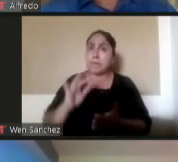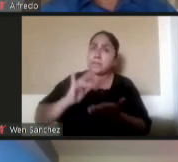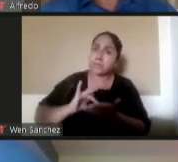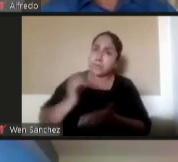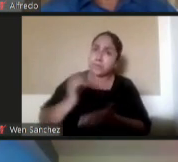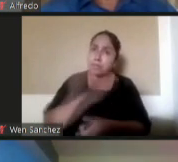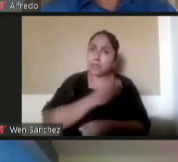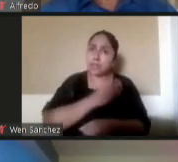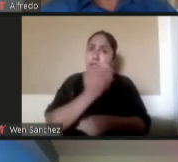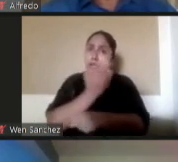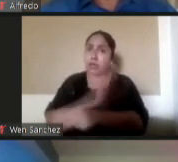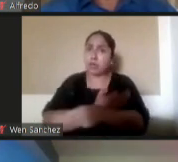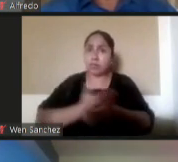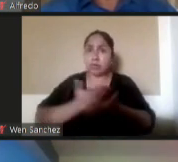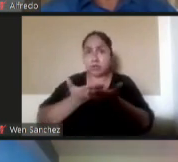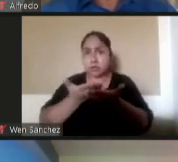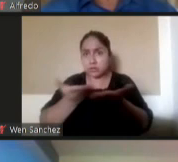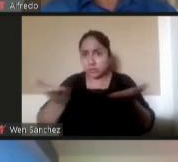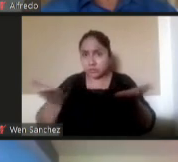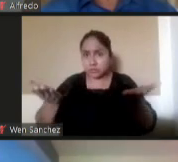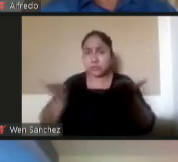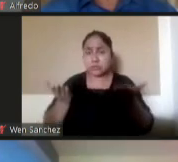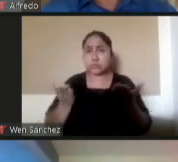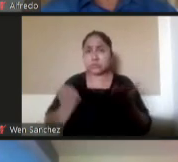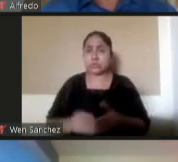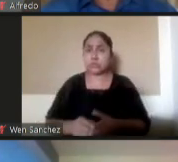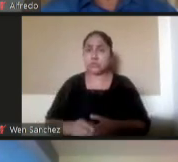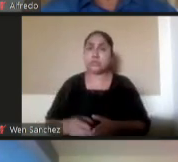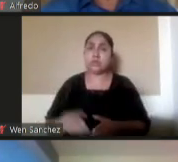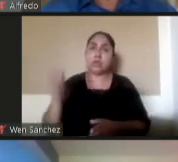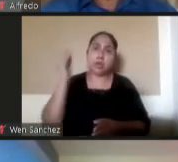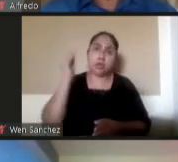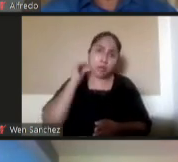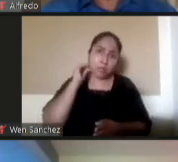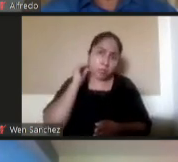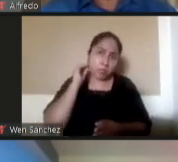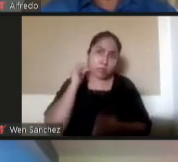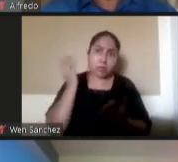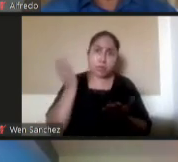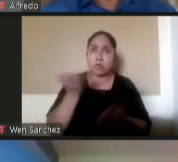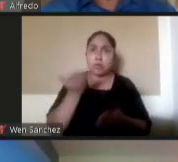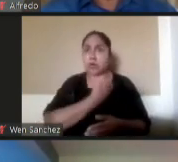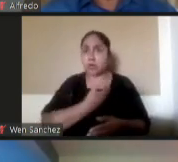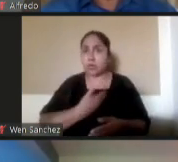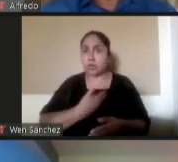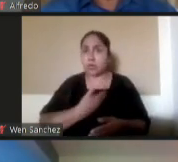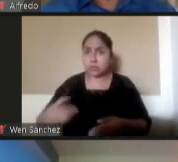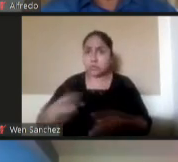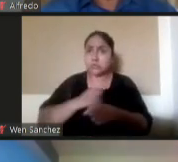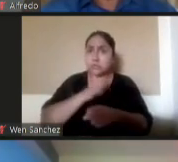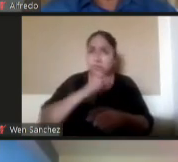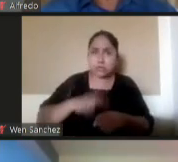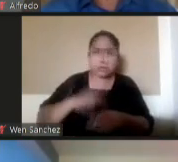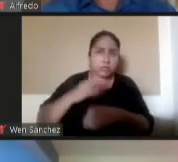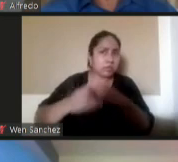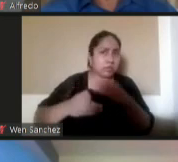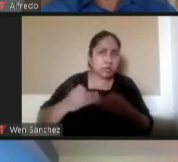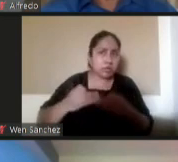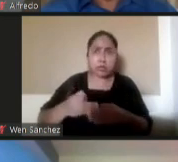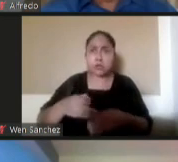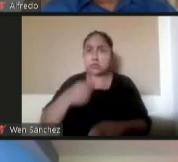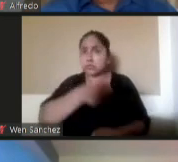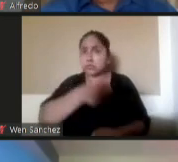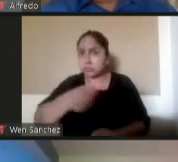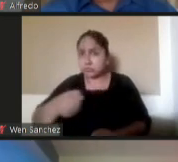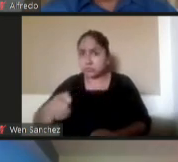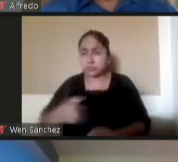y a todas mis compañeros regidores, síndica y a usted, presidente y señor secretario. Me es oportuno señalar que derivado